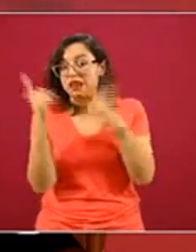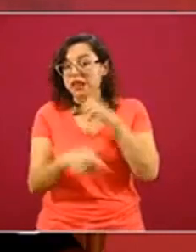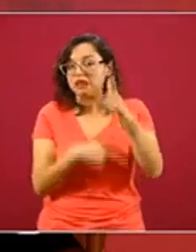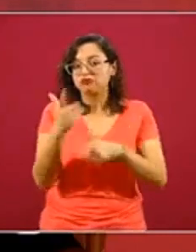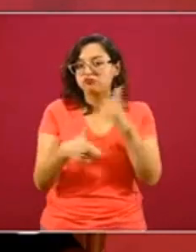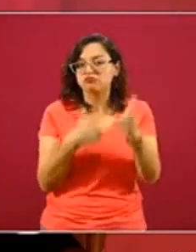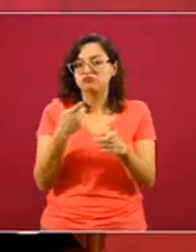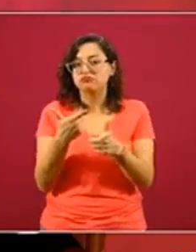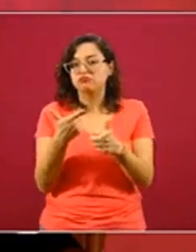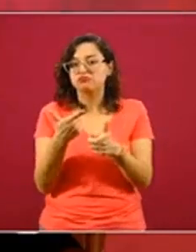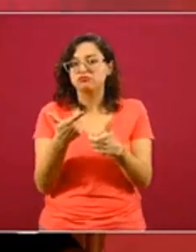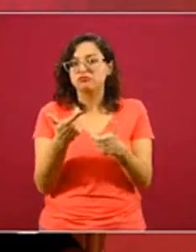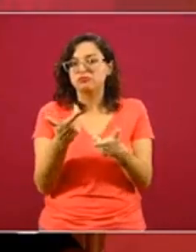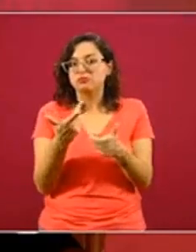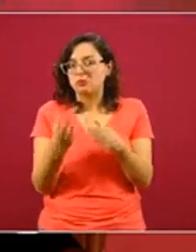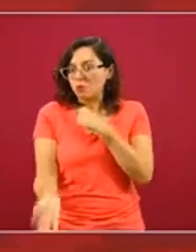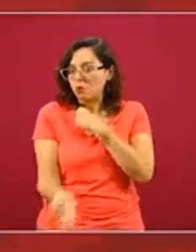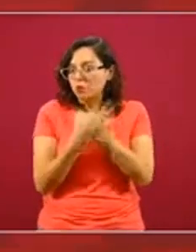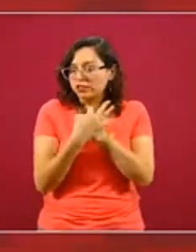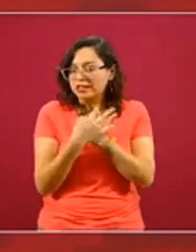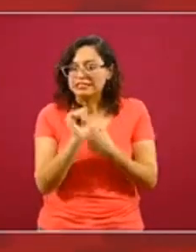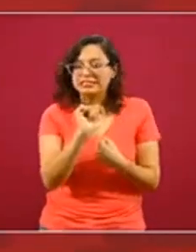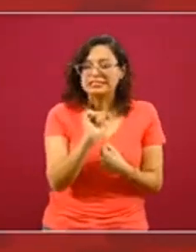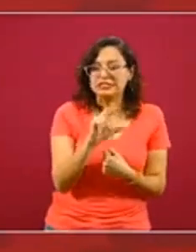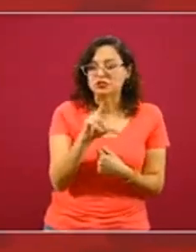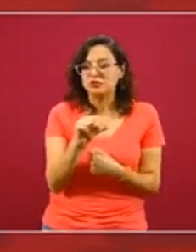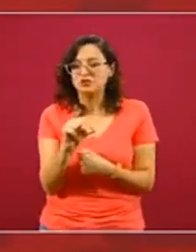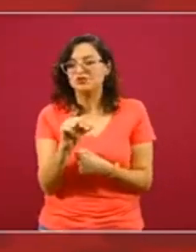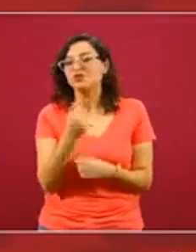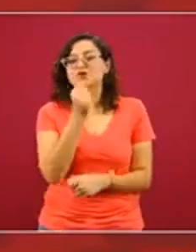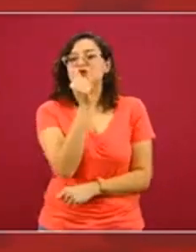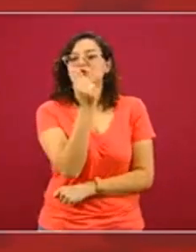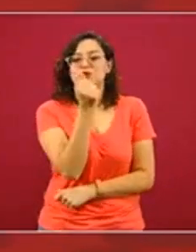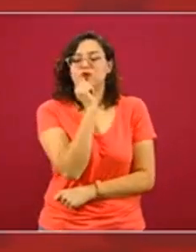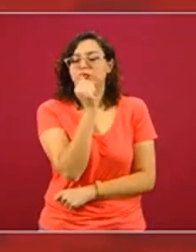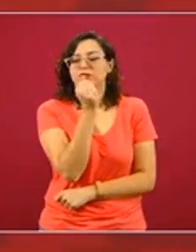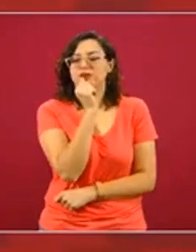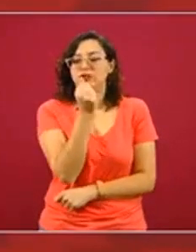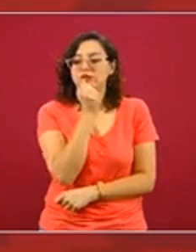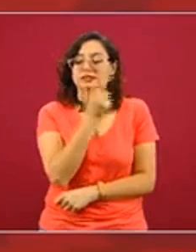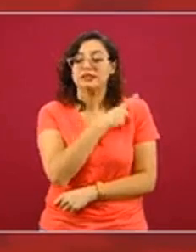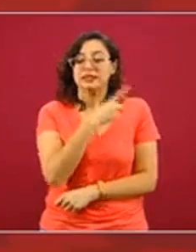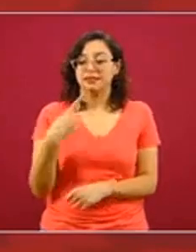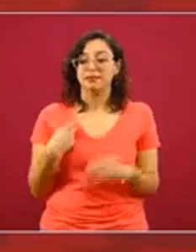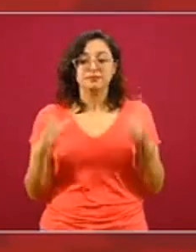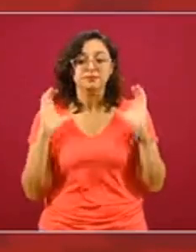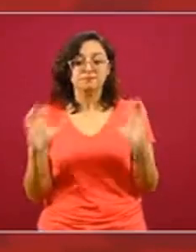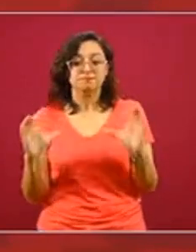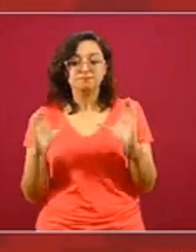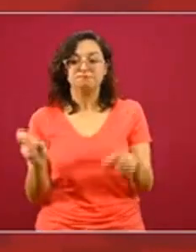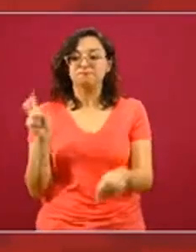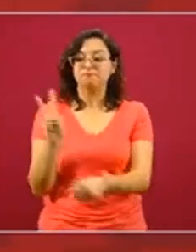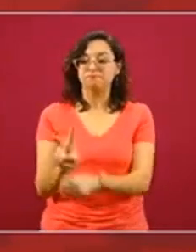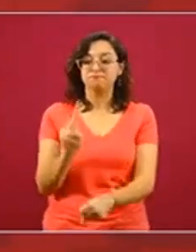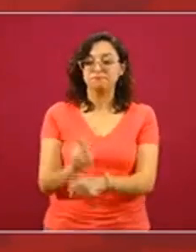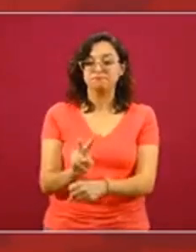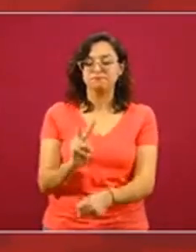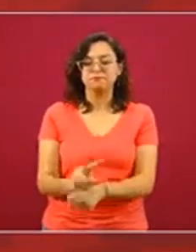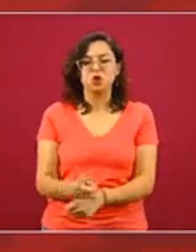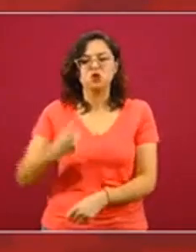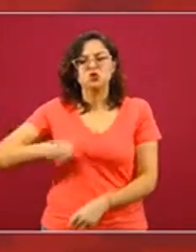son neutralizantes, es decir, protectores. Entonces todavía tenemos que estar con mucha precaución. ¿Qué vamos a